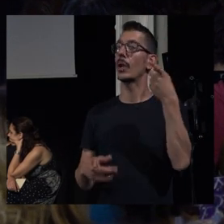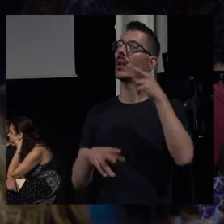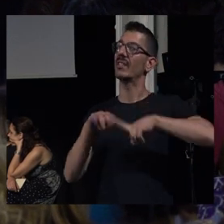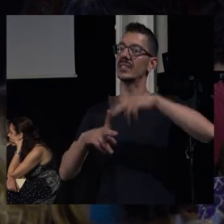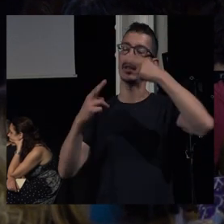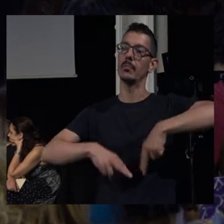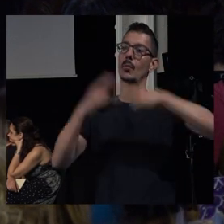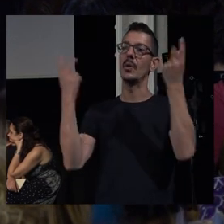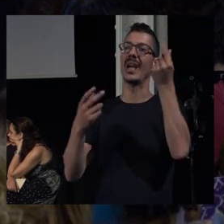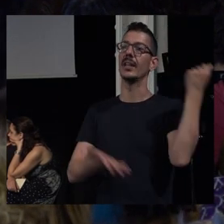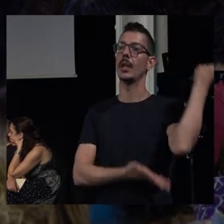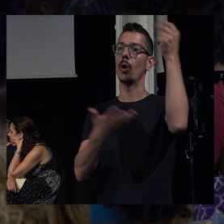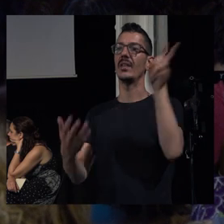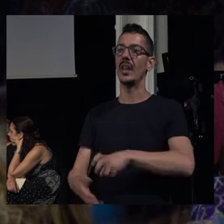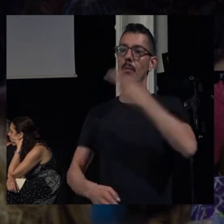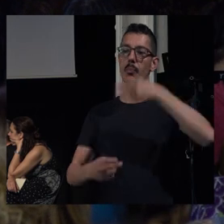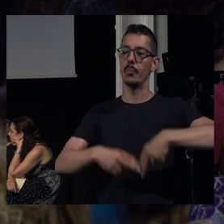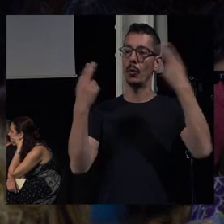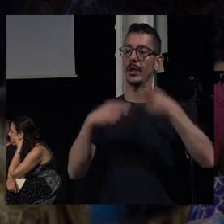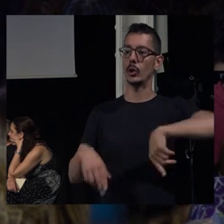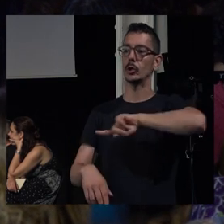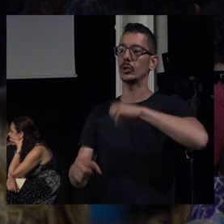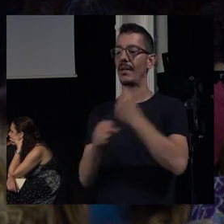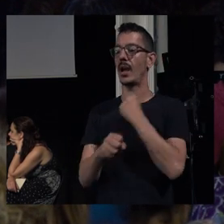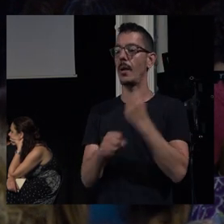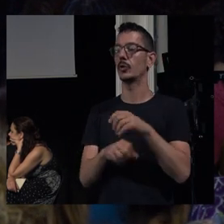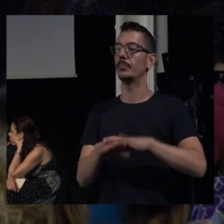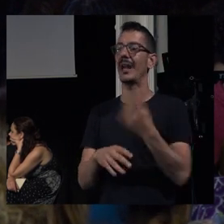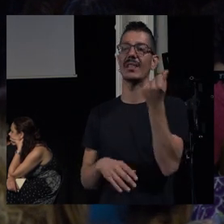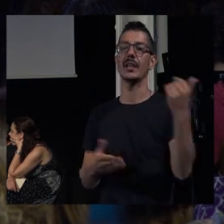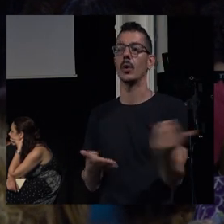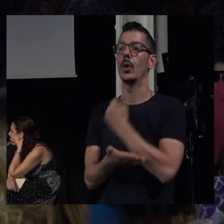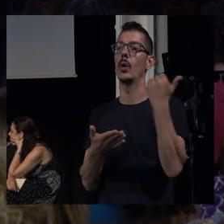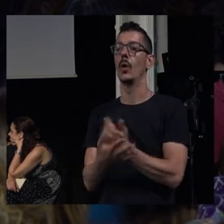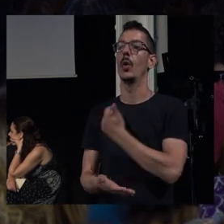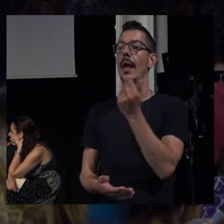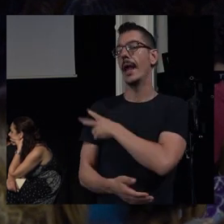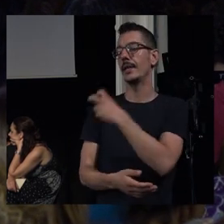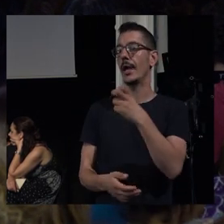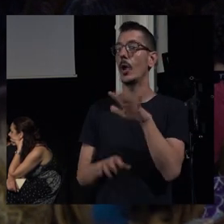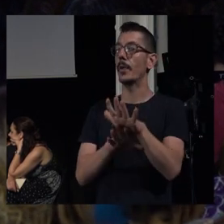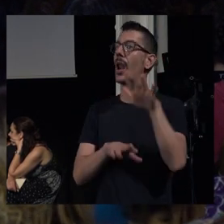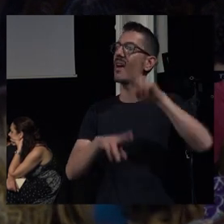público, donde trabajábamos los colectivos para sacar dinerito en negro, que esto también está muy bien, pero la fiesta